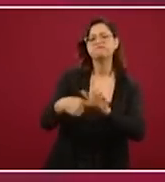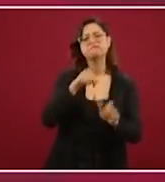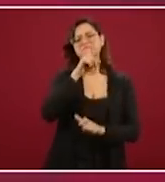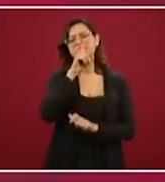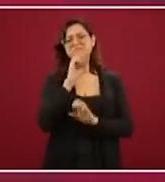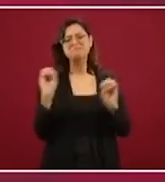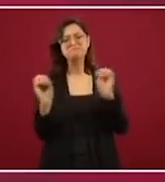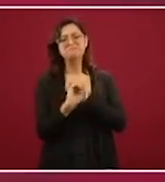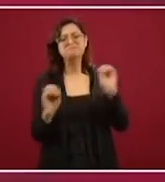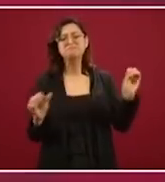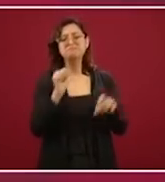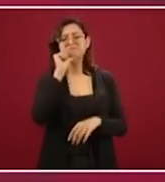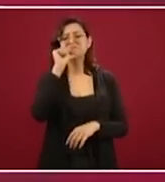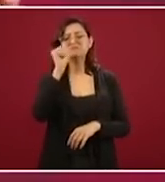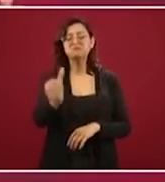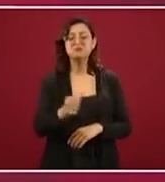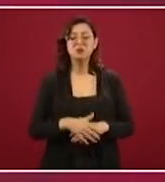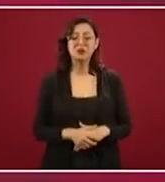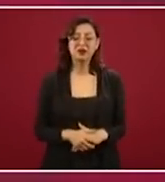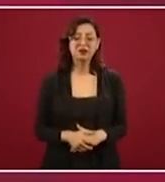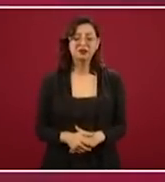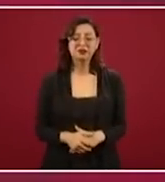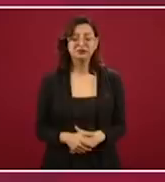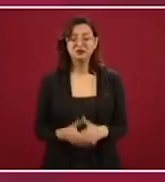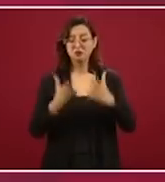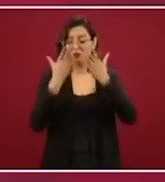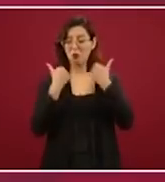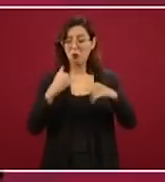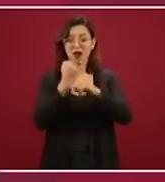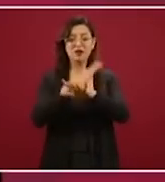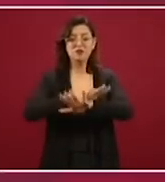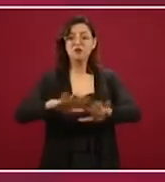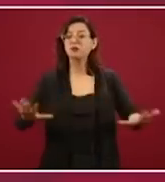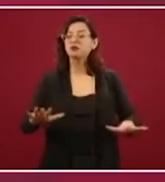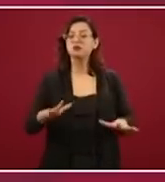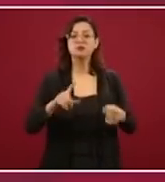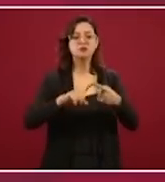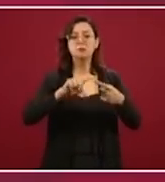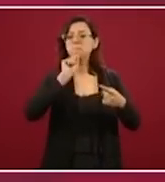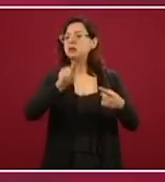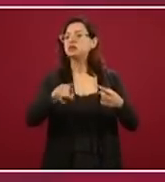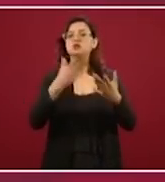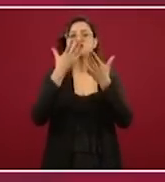Es como no hay teoría sobre la corrupción.